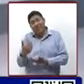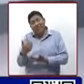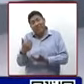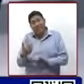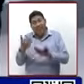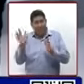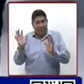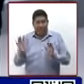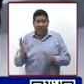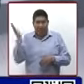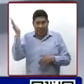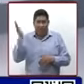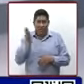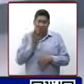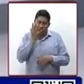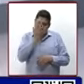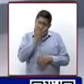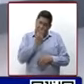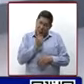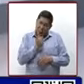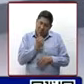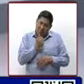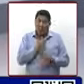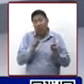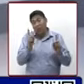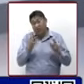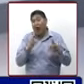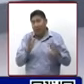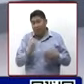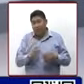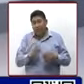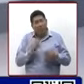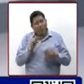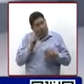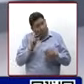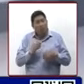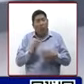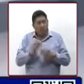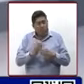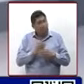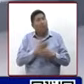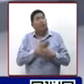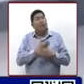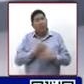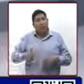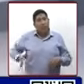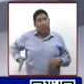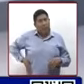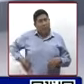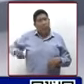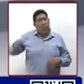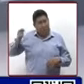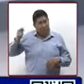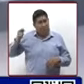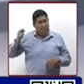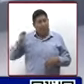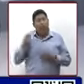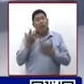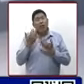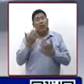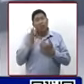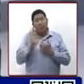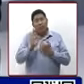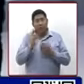su opinión. Este es un caso quizás aislado, pero por lo menos algo se pudo hacer por esta perrita y sus cachorritos. Estamos esperando